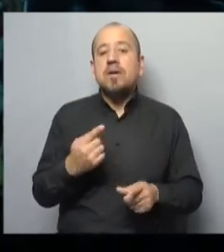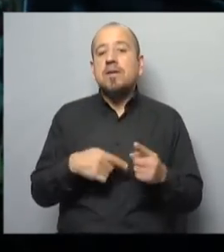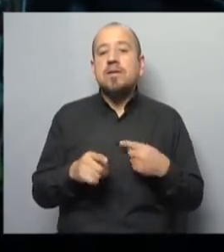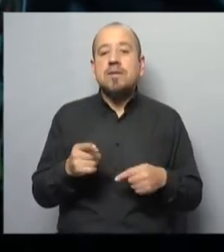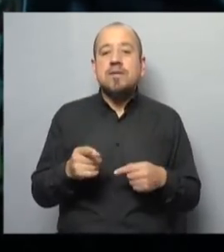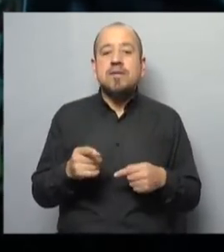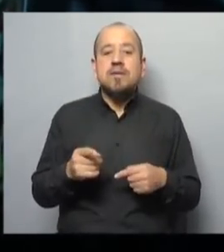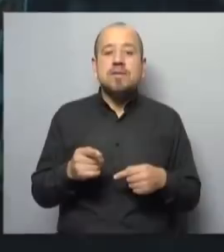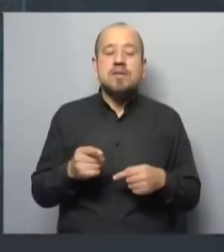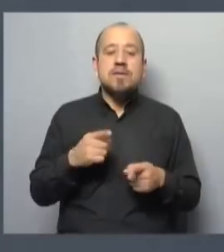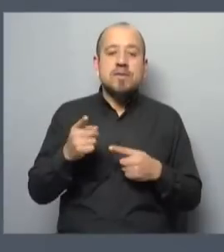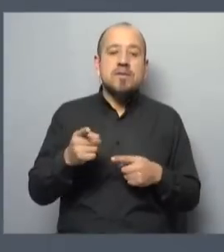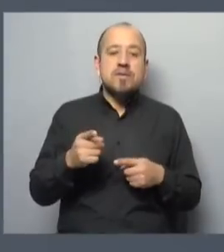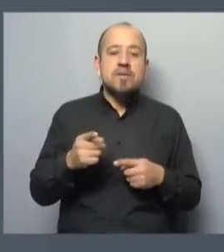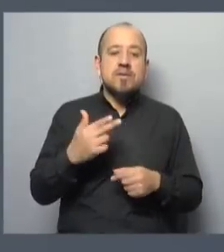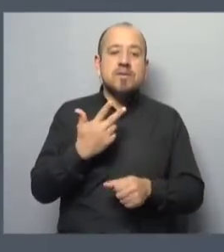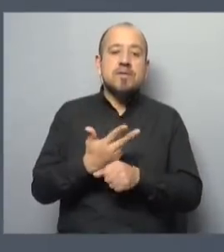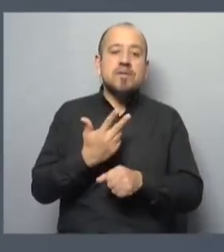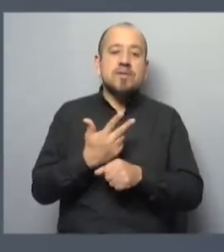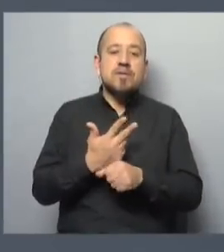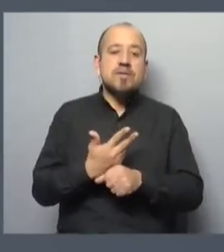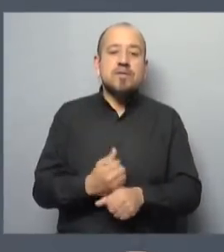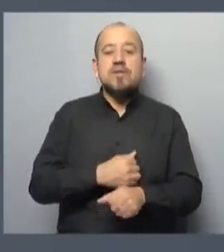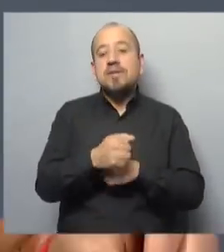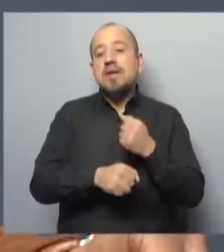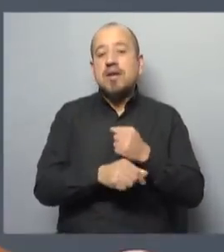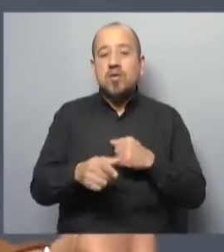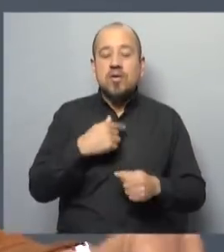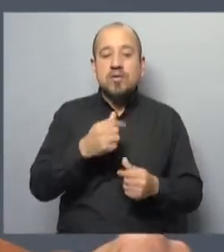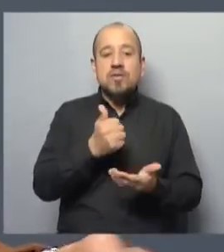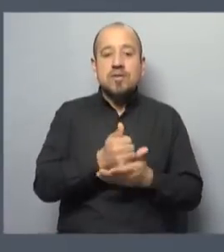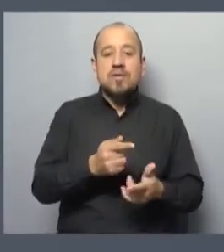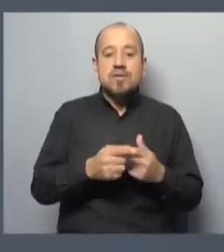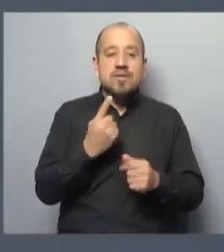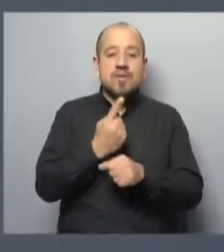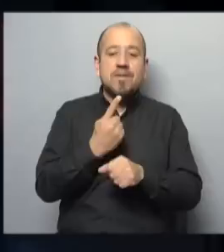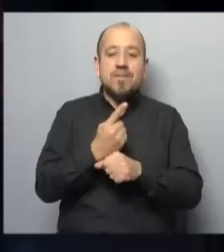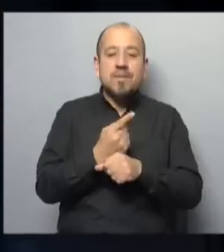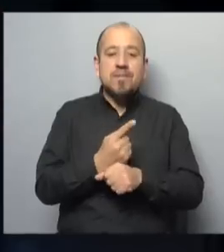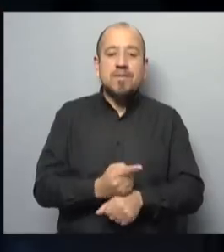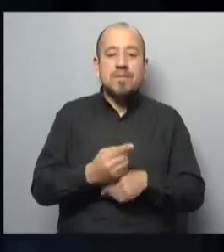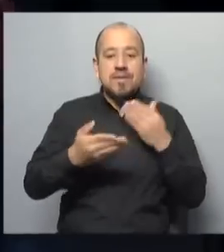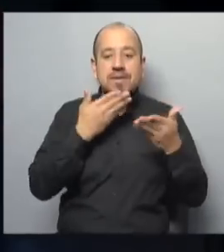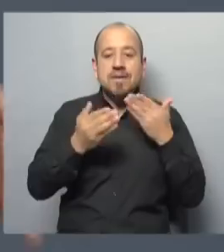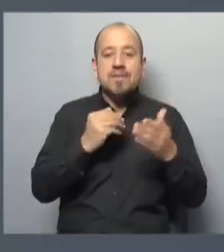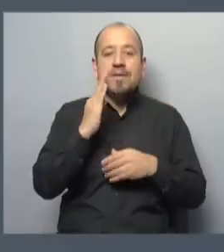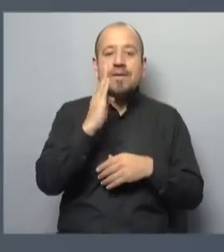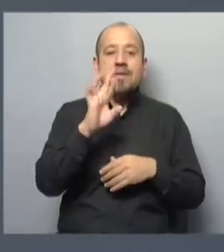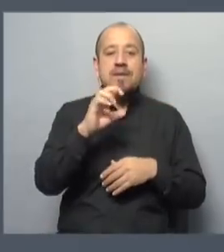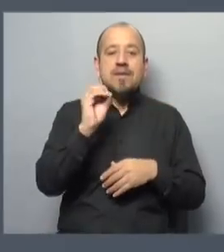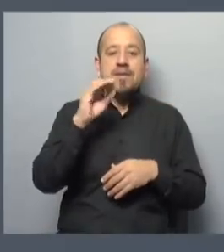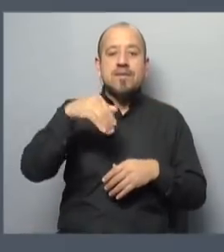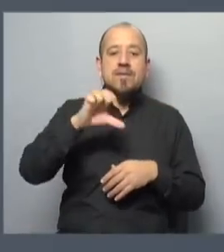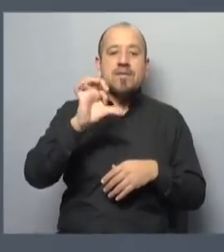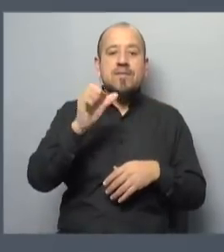murga da los tres años que seremos competitivos los tres años que salimos ánimos primero a alcalá ahora la promesa que era otro tiempo